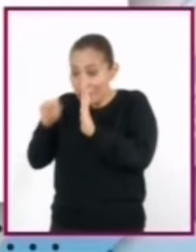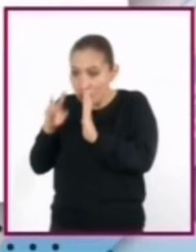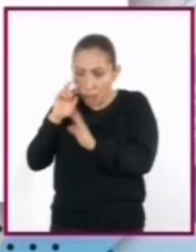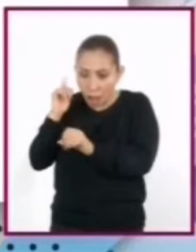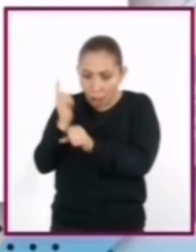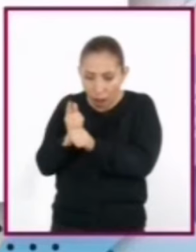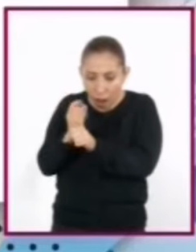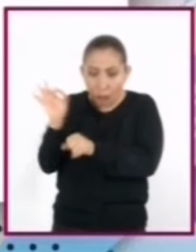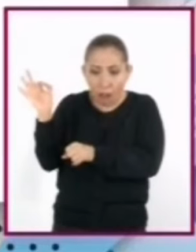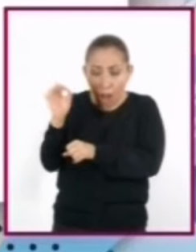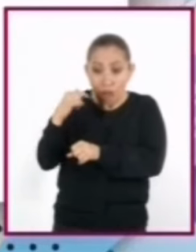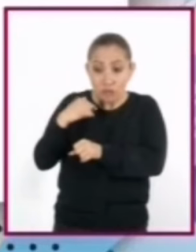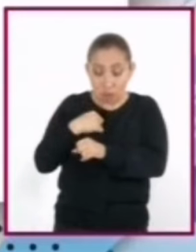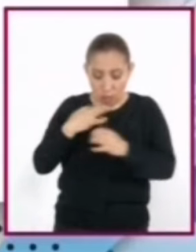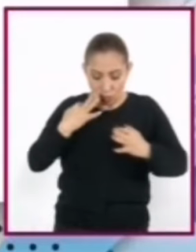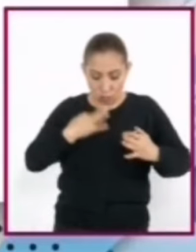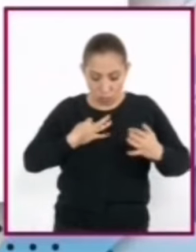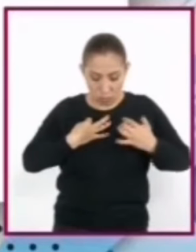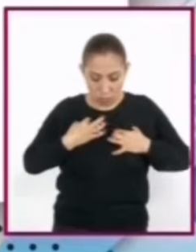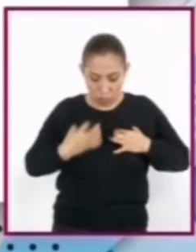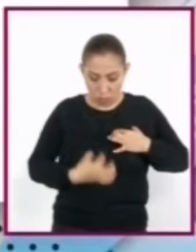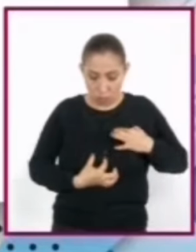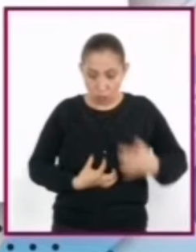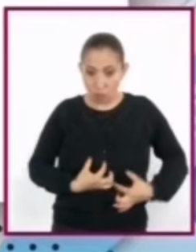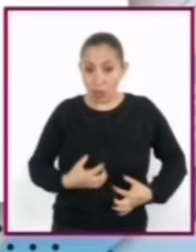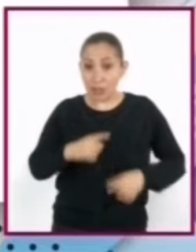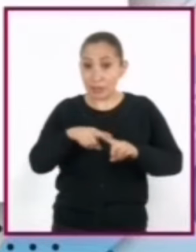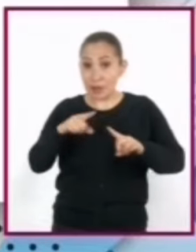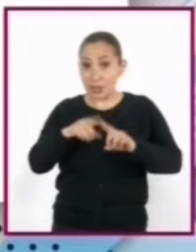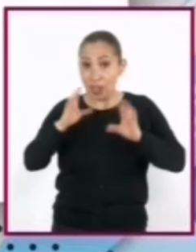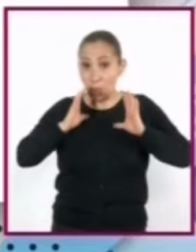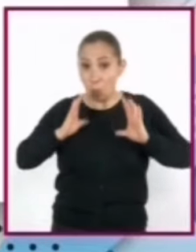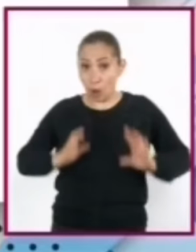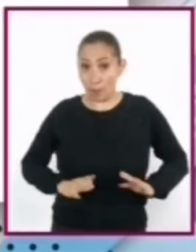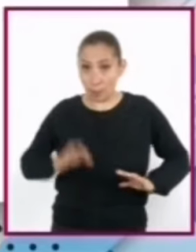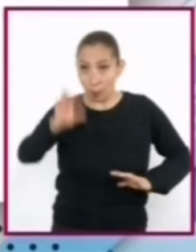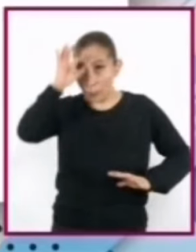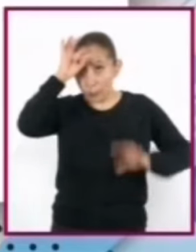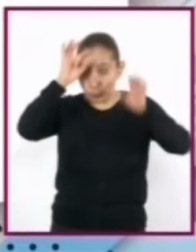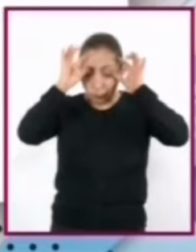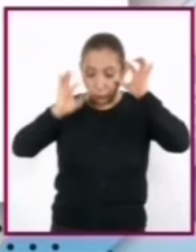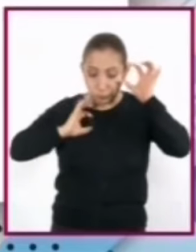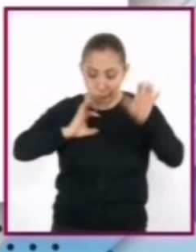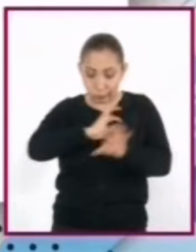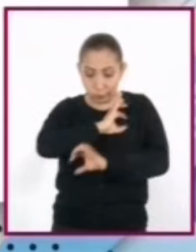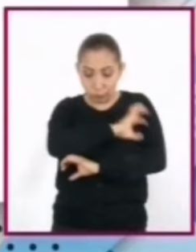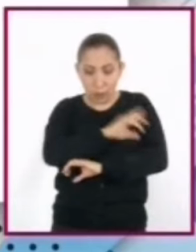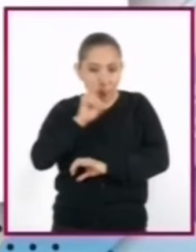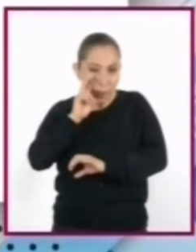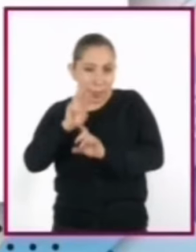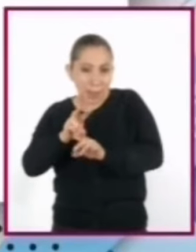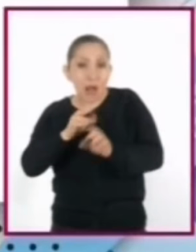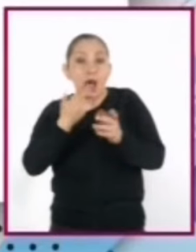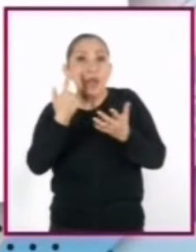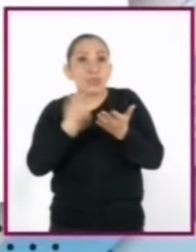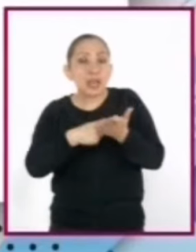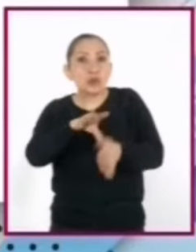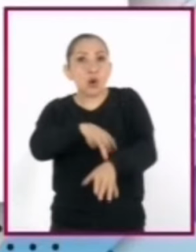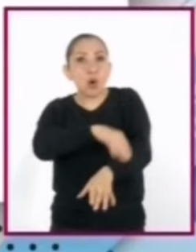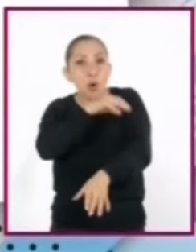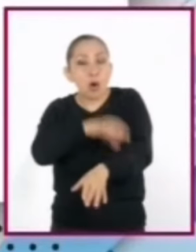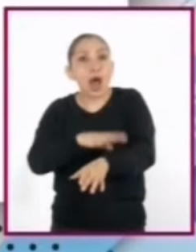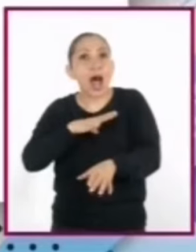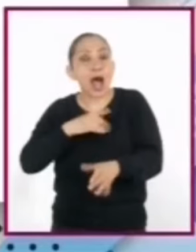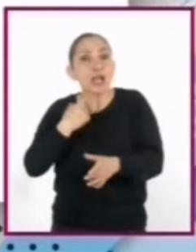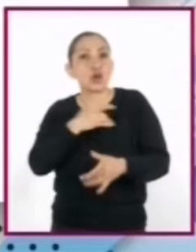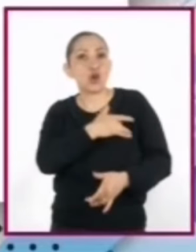si colocamos varios electrodos en diferentes partes de tu cuerpo, se puede medir la actividad eléctrica